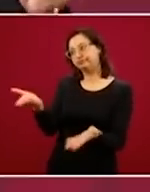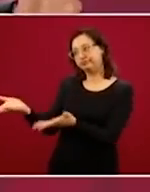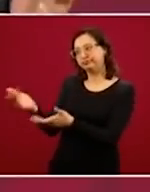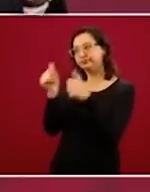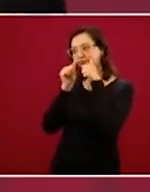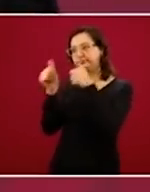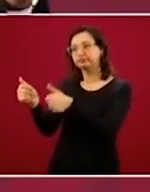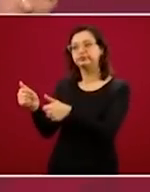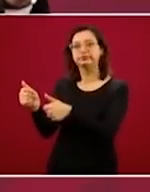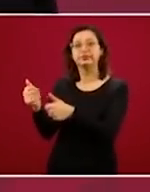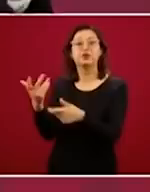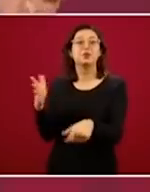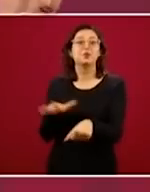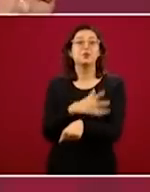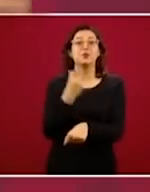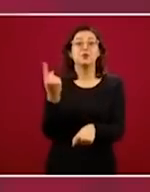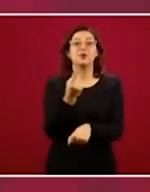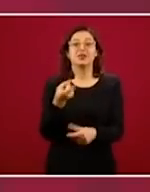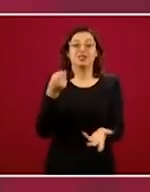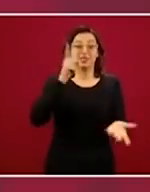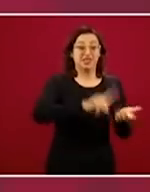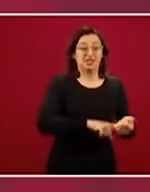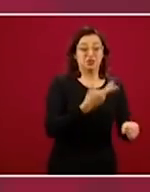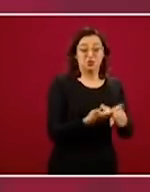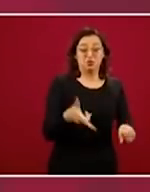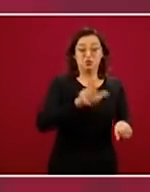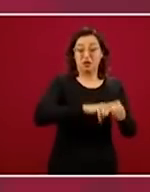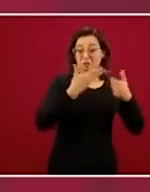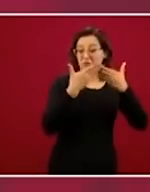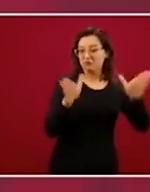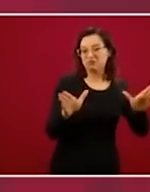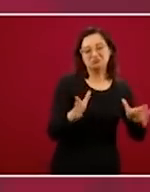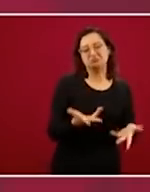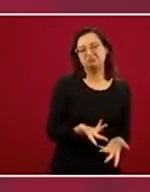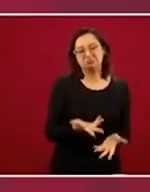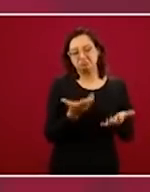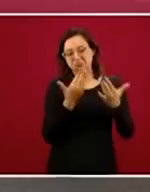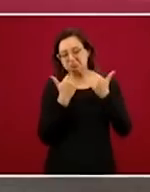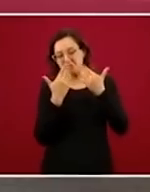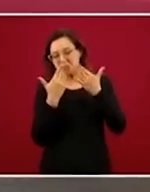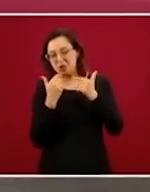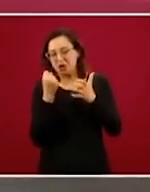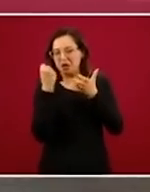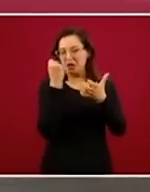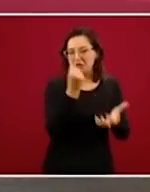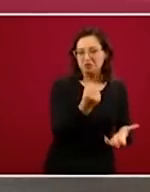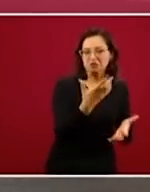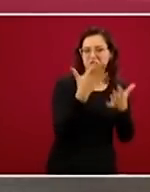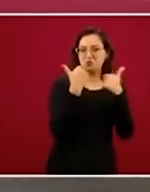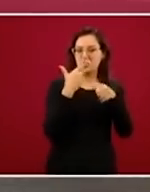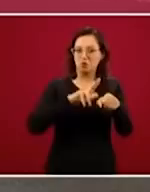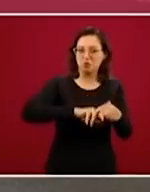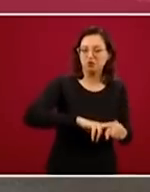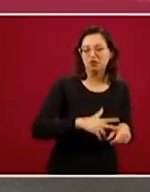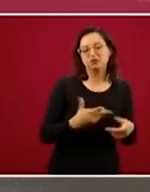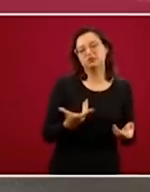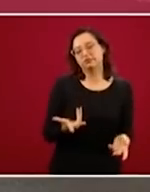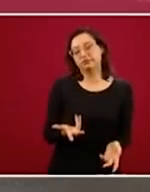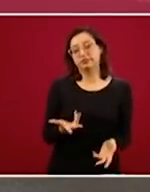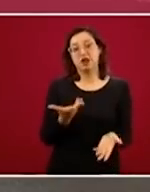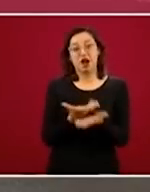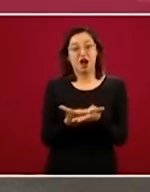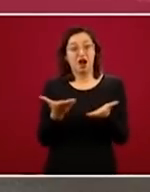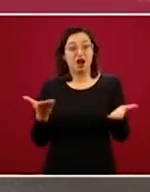posibilidad de que se atendiera en hospitales públicos ahora el